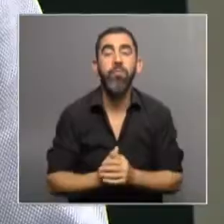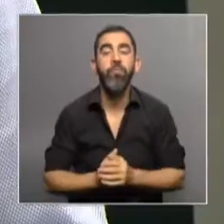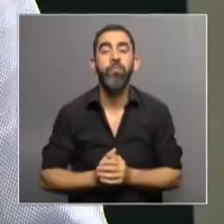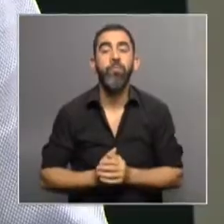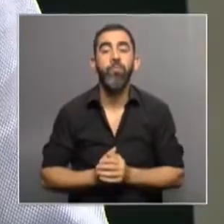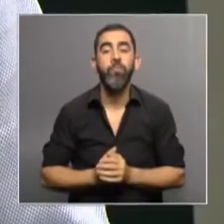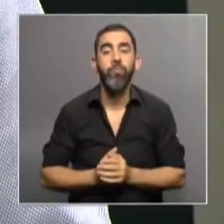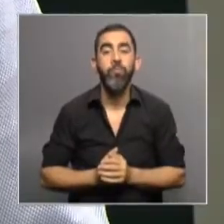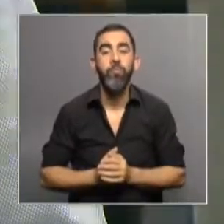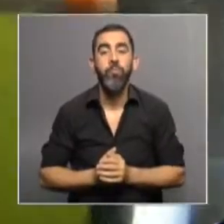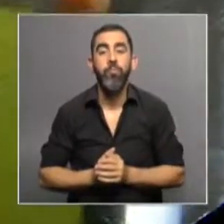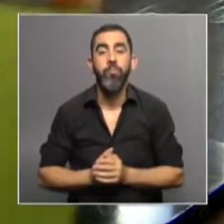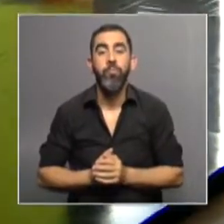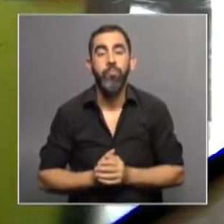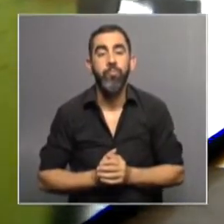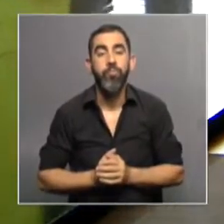Muy bien, vamos con eso.